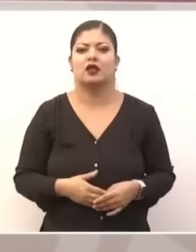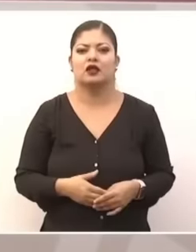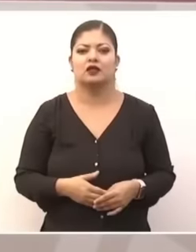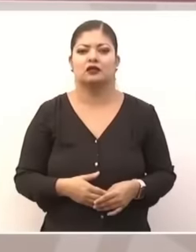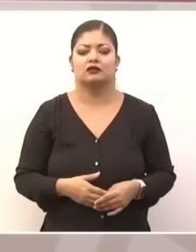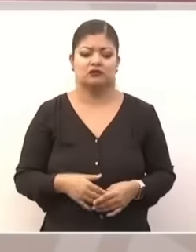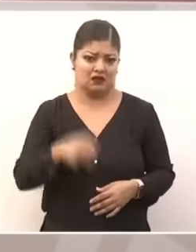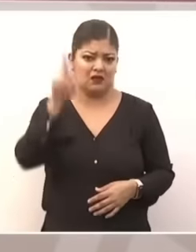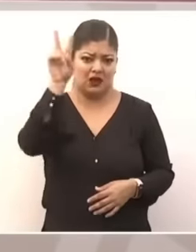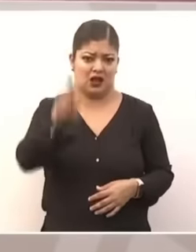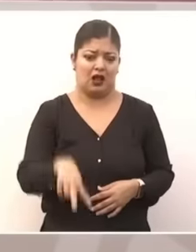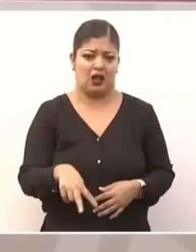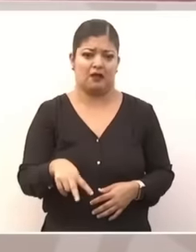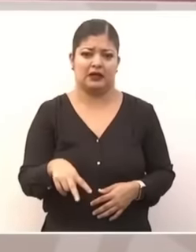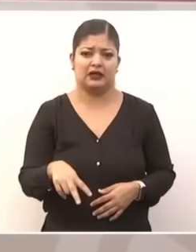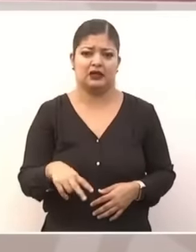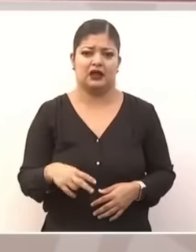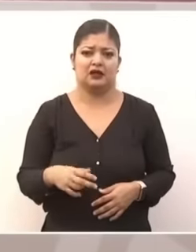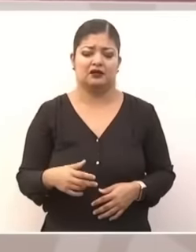La verdad es que